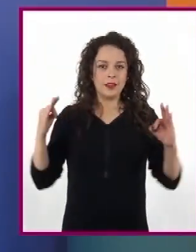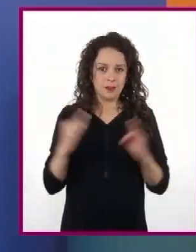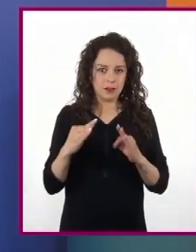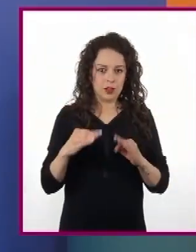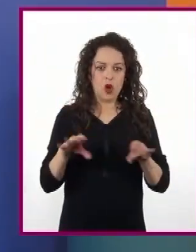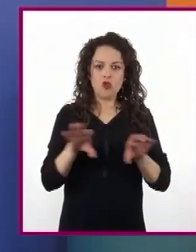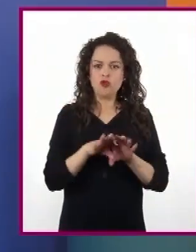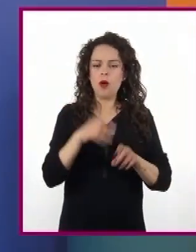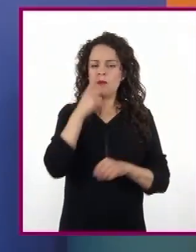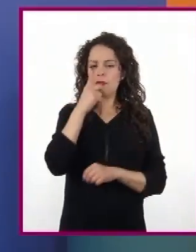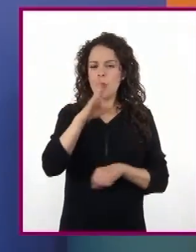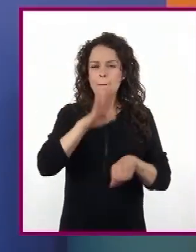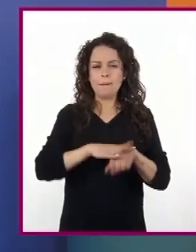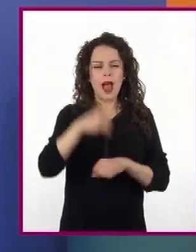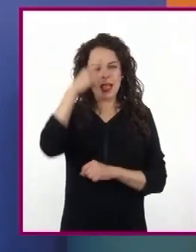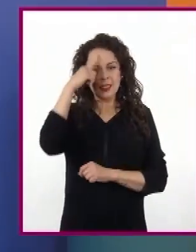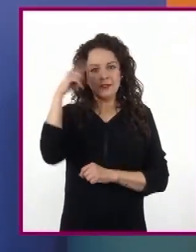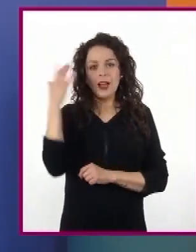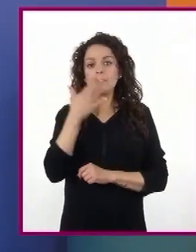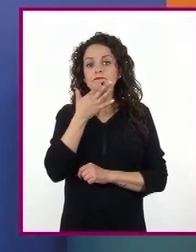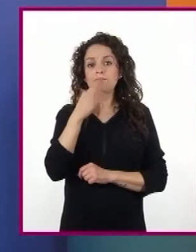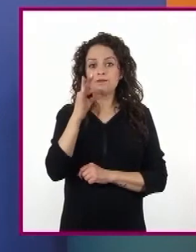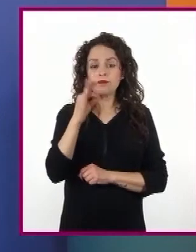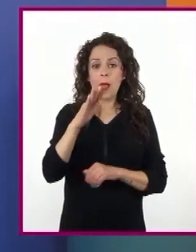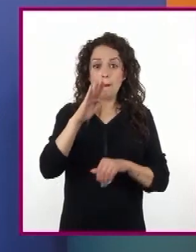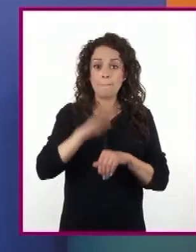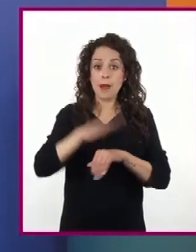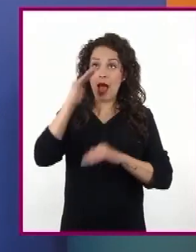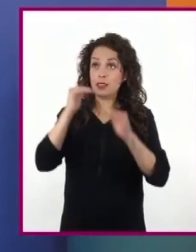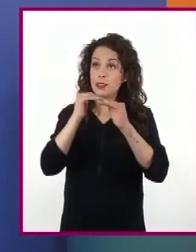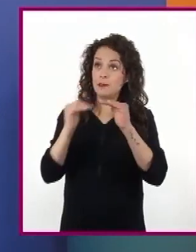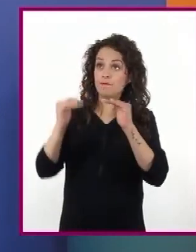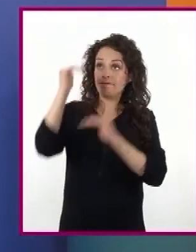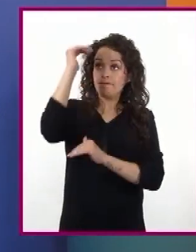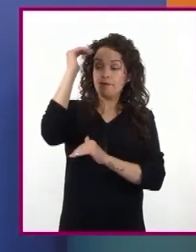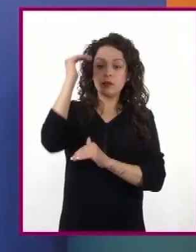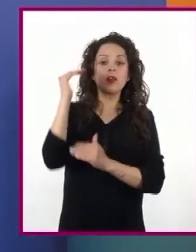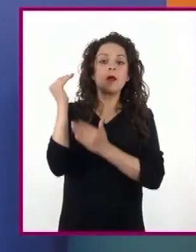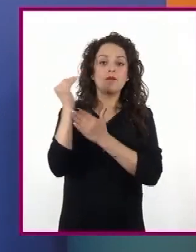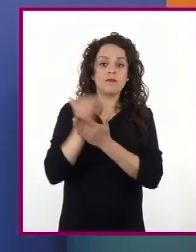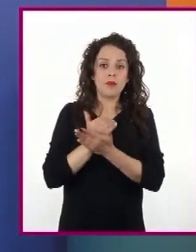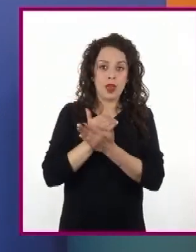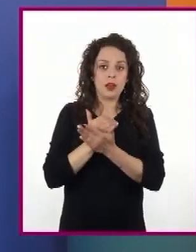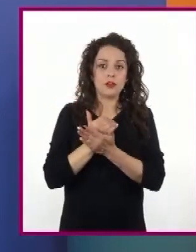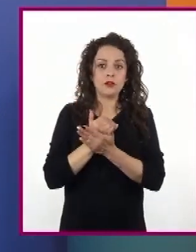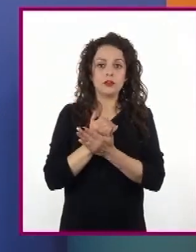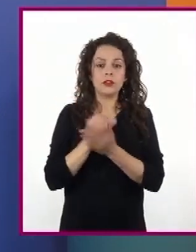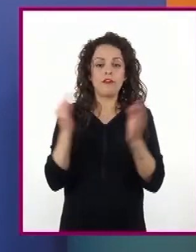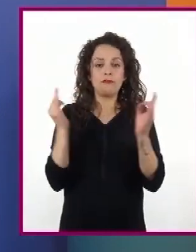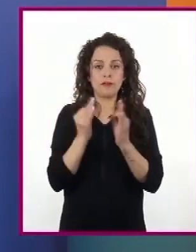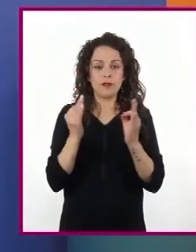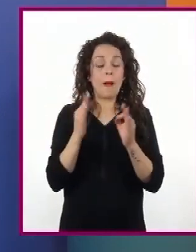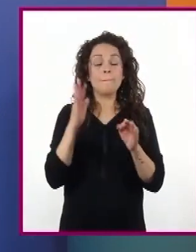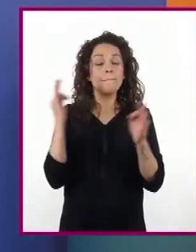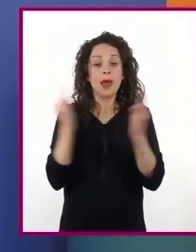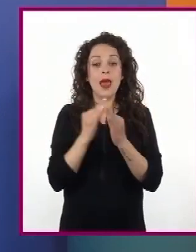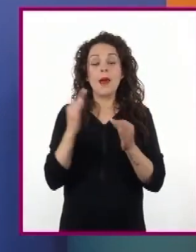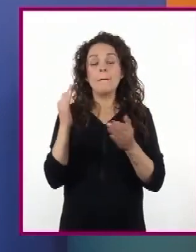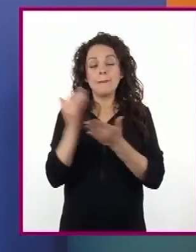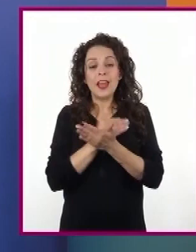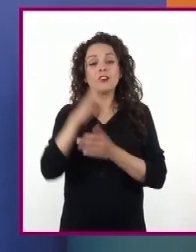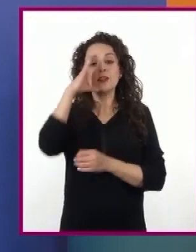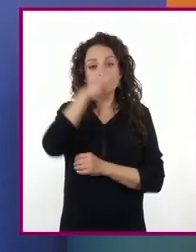forma muy sencilla, a mayor latitud, menor temperatura. A menor latitud, mayor